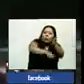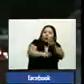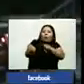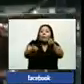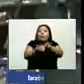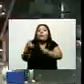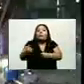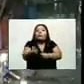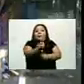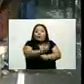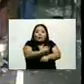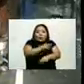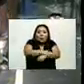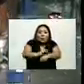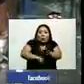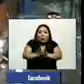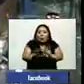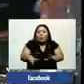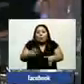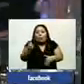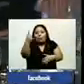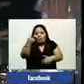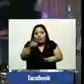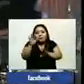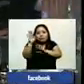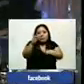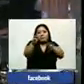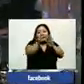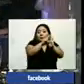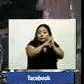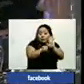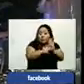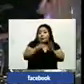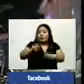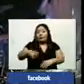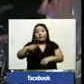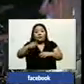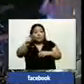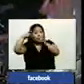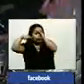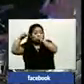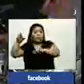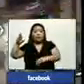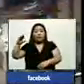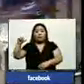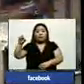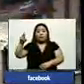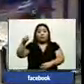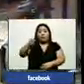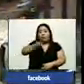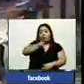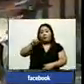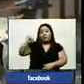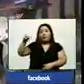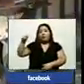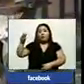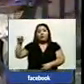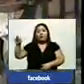penas para quienes sean detenidos por falta a los reglamentos. Con imágenes de Ricardo Tobar, Inmar Batres, Noticiero